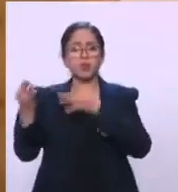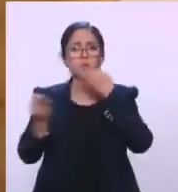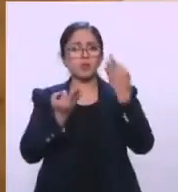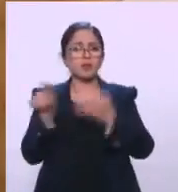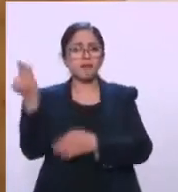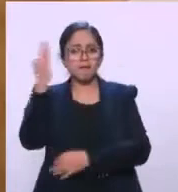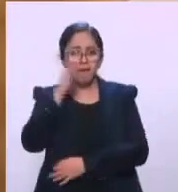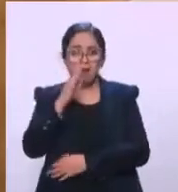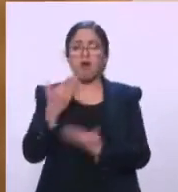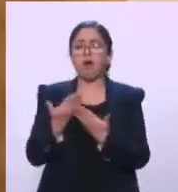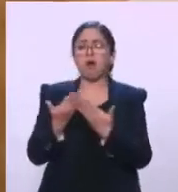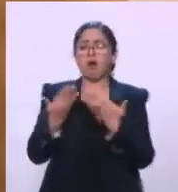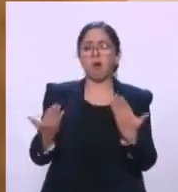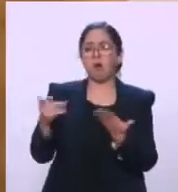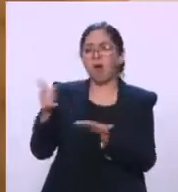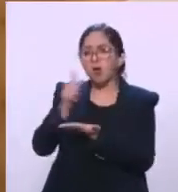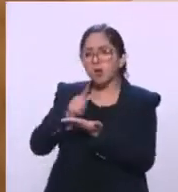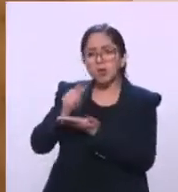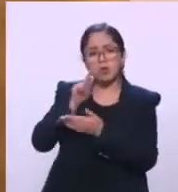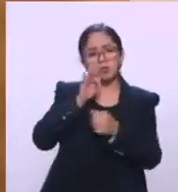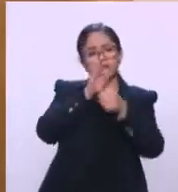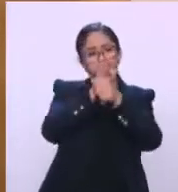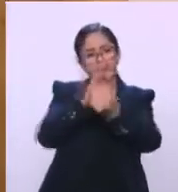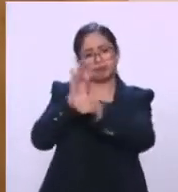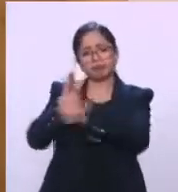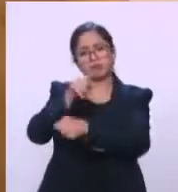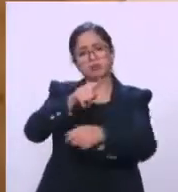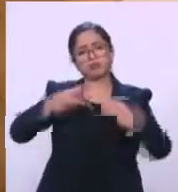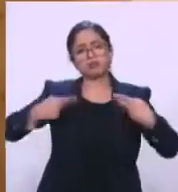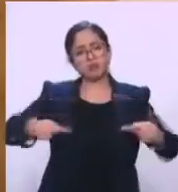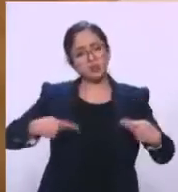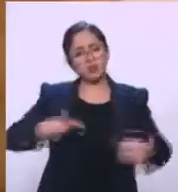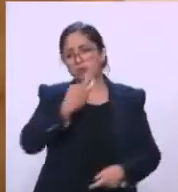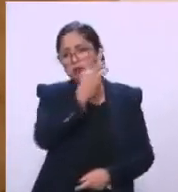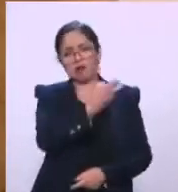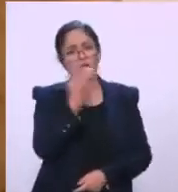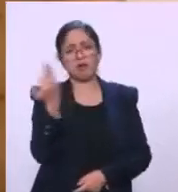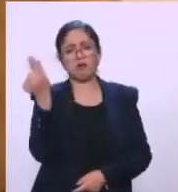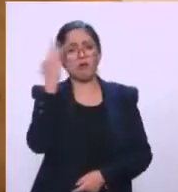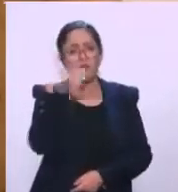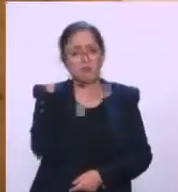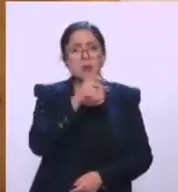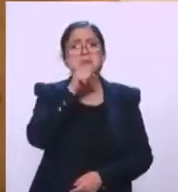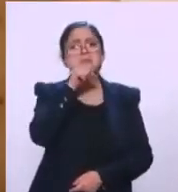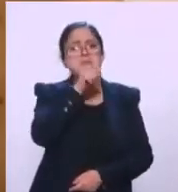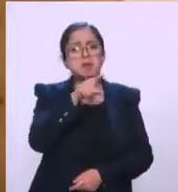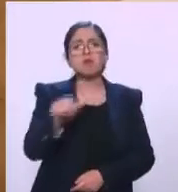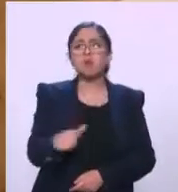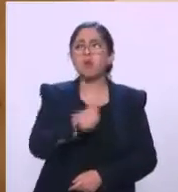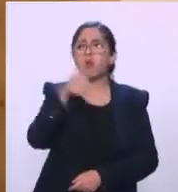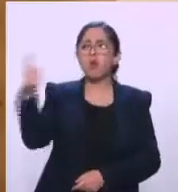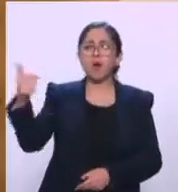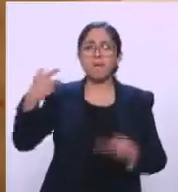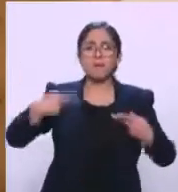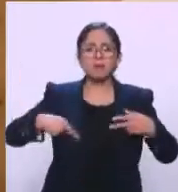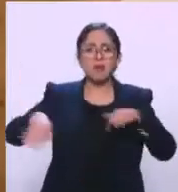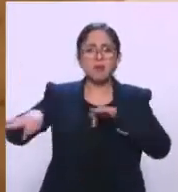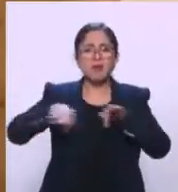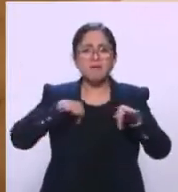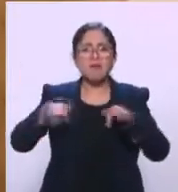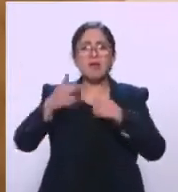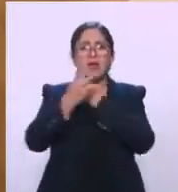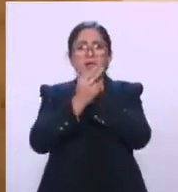su trabajo de proteger a la gente y de avisar de la desinformación, y es loable que también las cadenas de televisión pues censuren